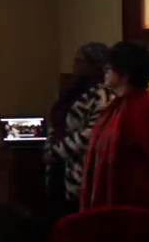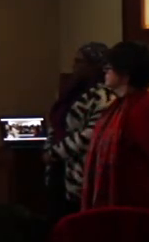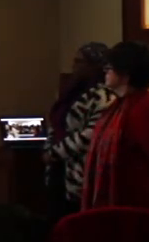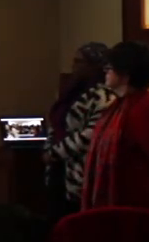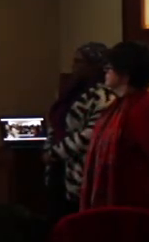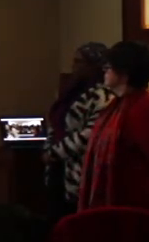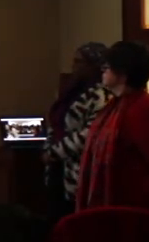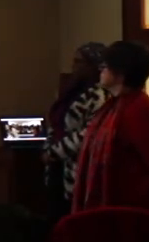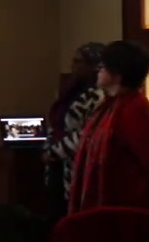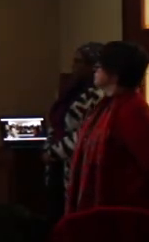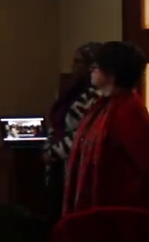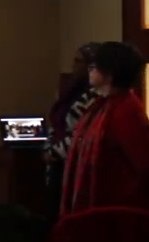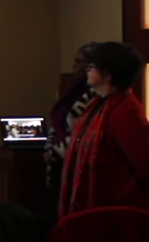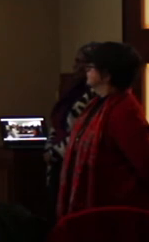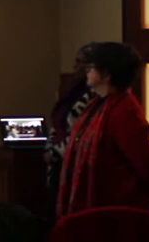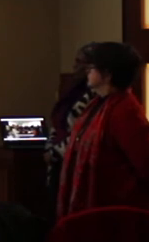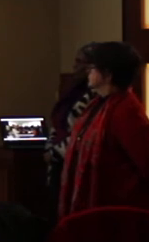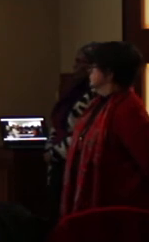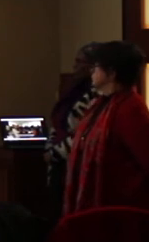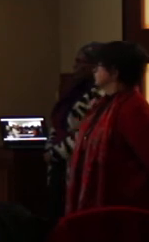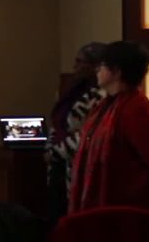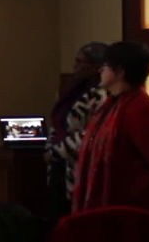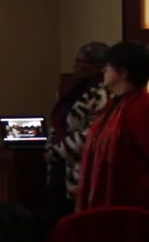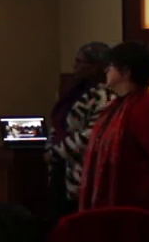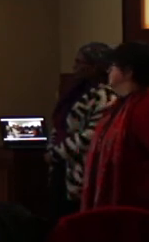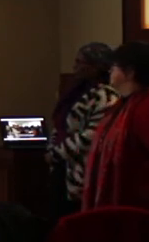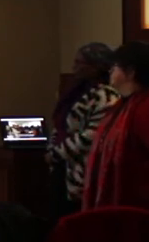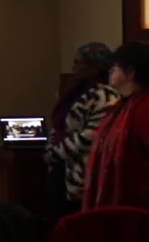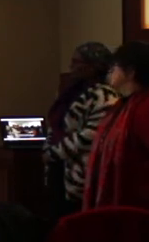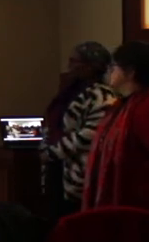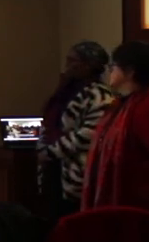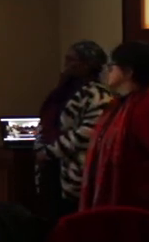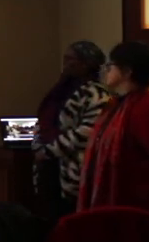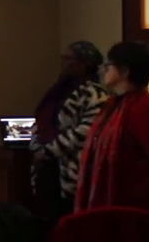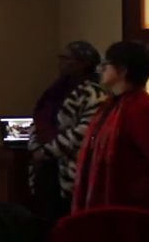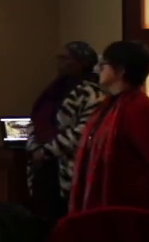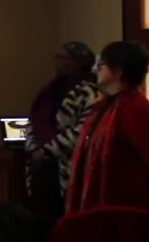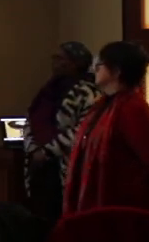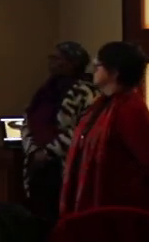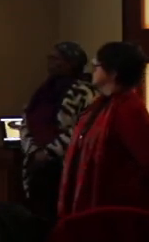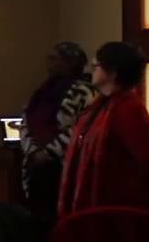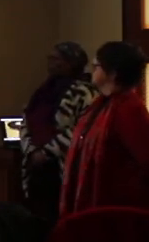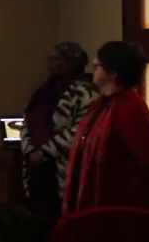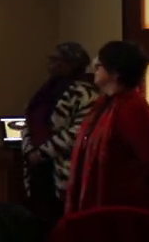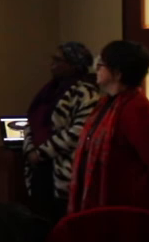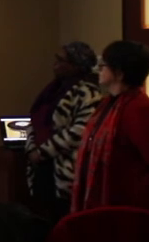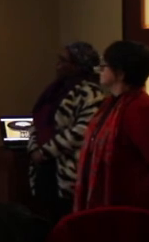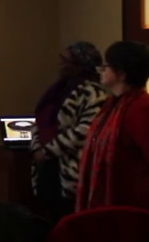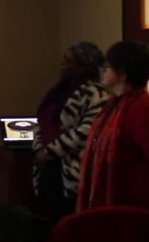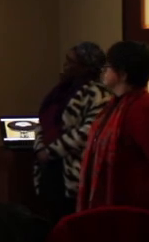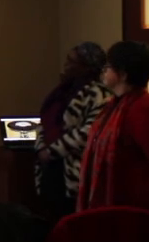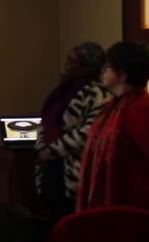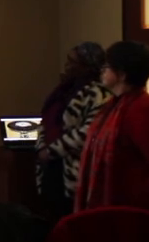camino que conduce al hombre a la consagración de Ifá. Las piedras son